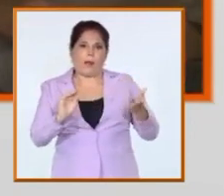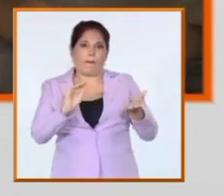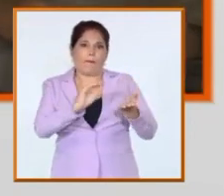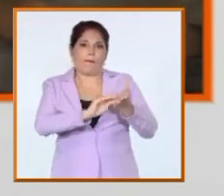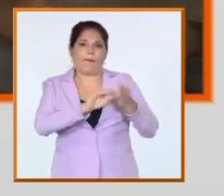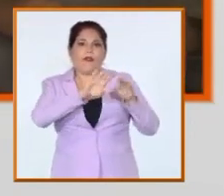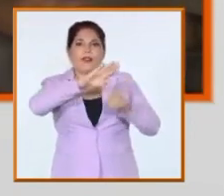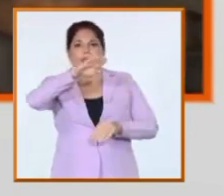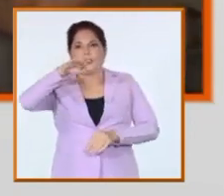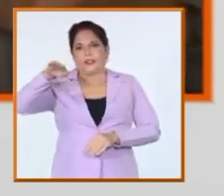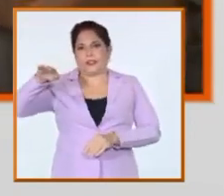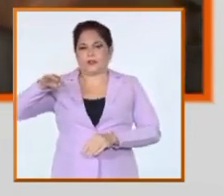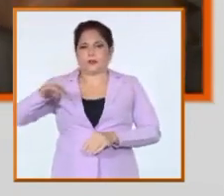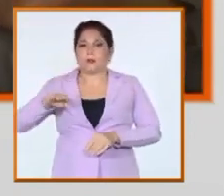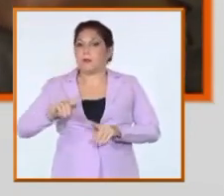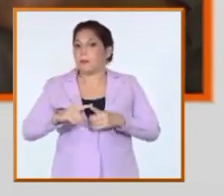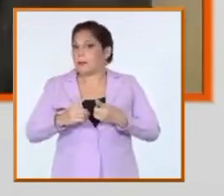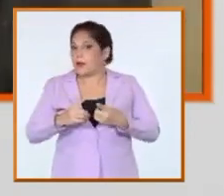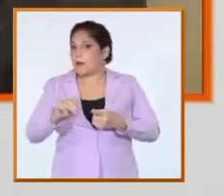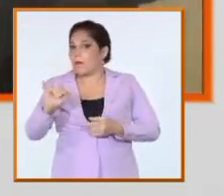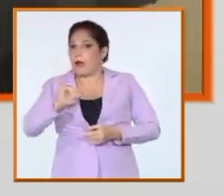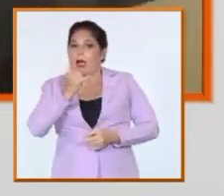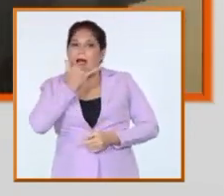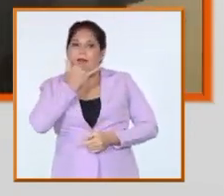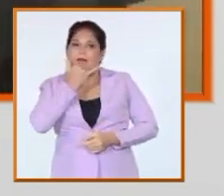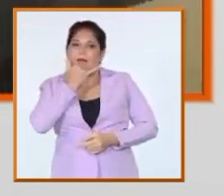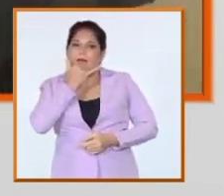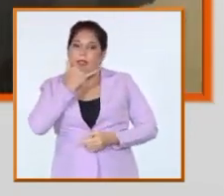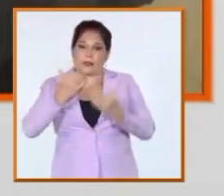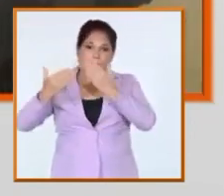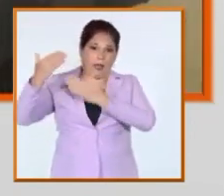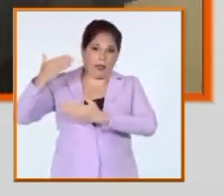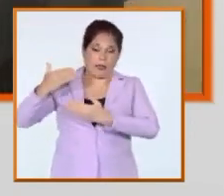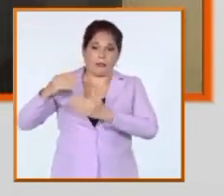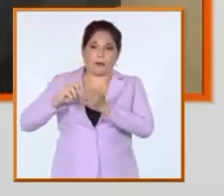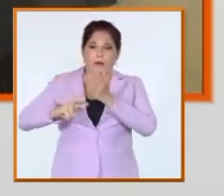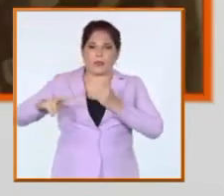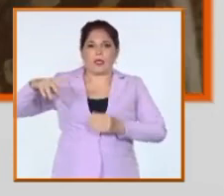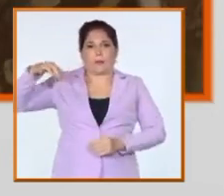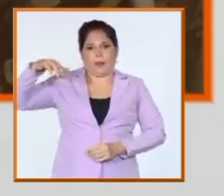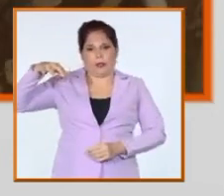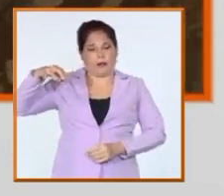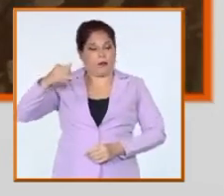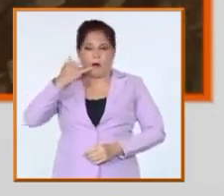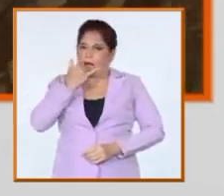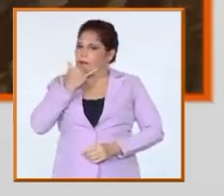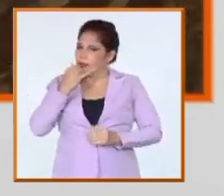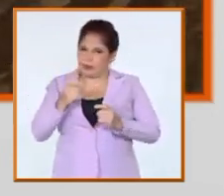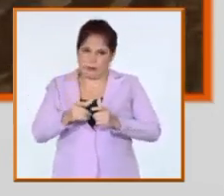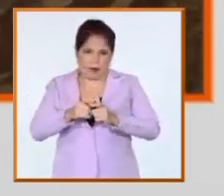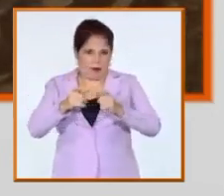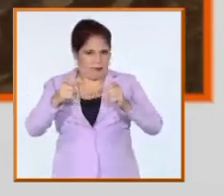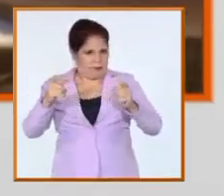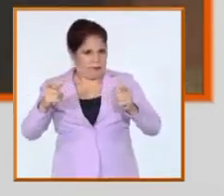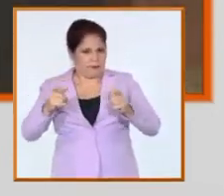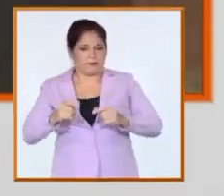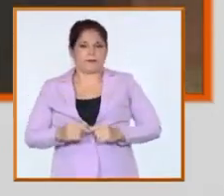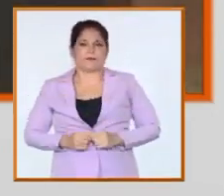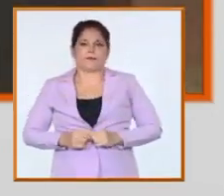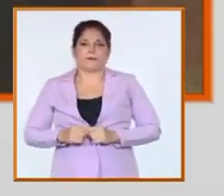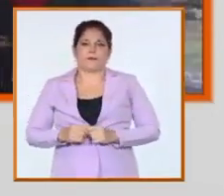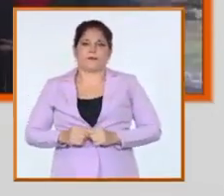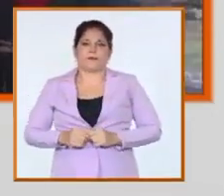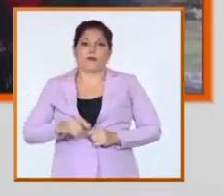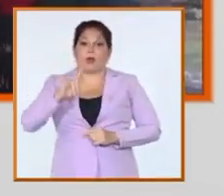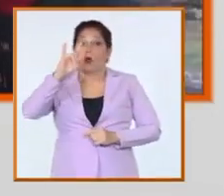y ahí la que está un poco más que fue la más bañada un poco más atrasada del río que él fue la que tuvo mayor cantidad de